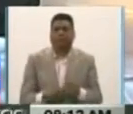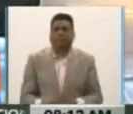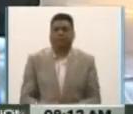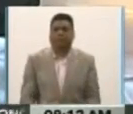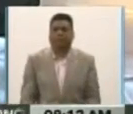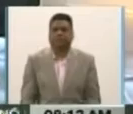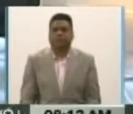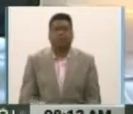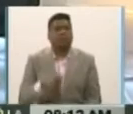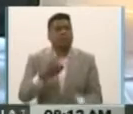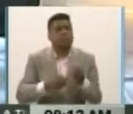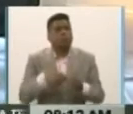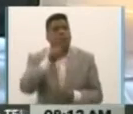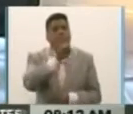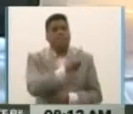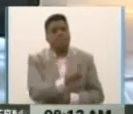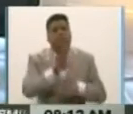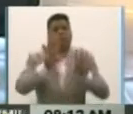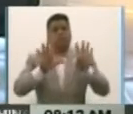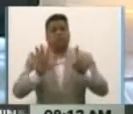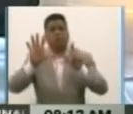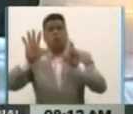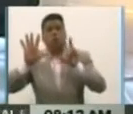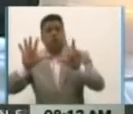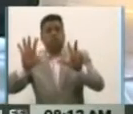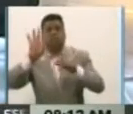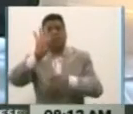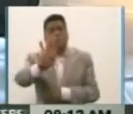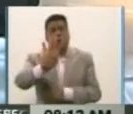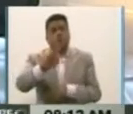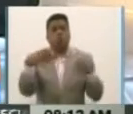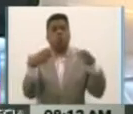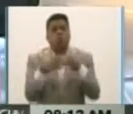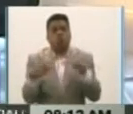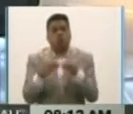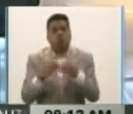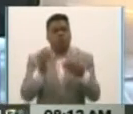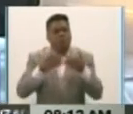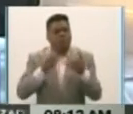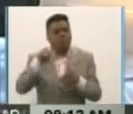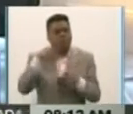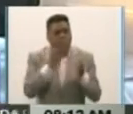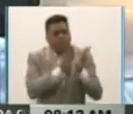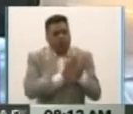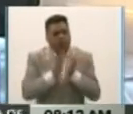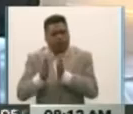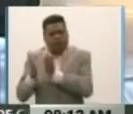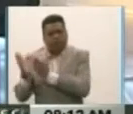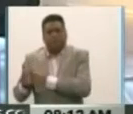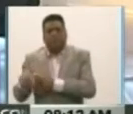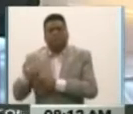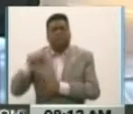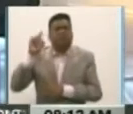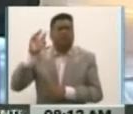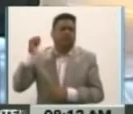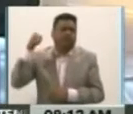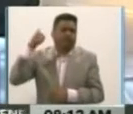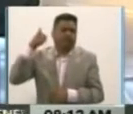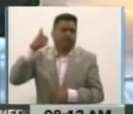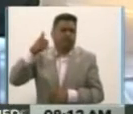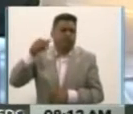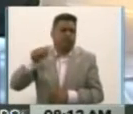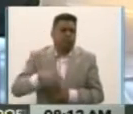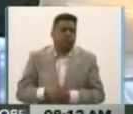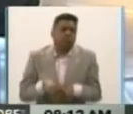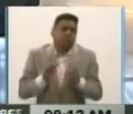fundó en 1984 con un elenco. Y bueno, pasados los años, por algunas diversas circunstancias, el elenco